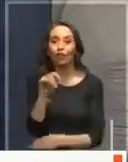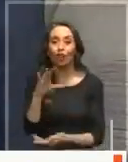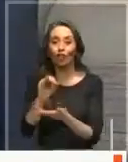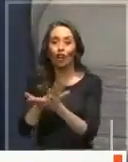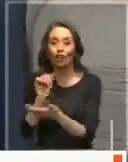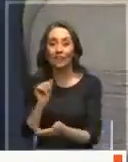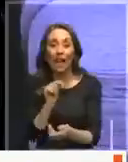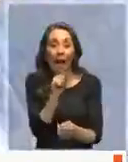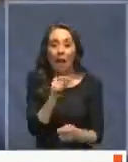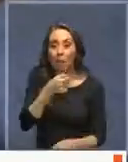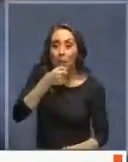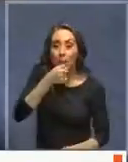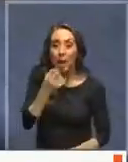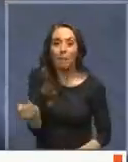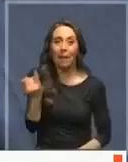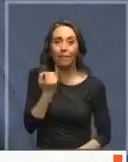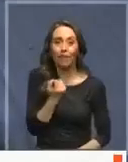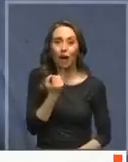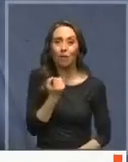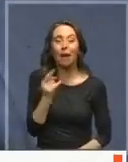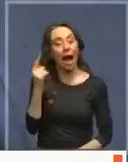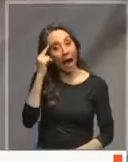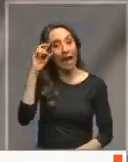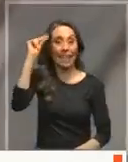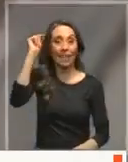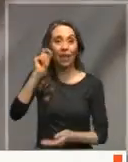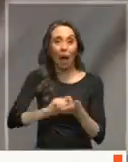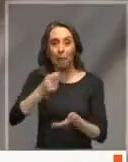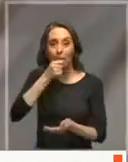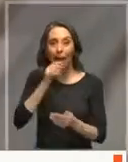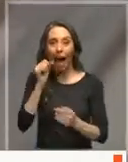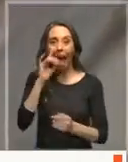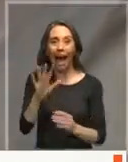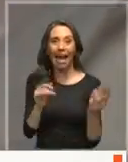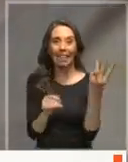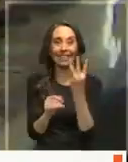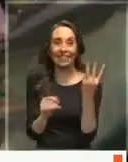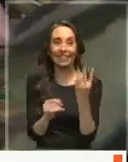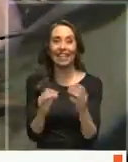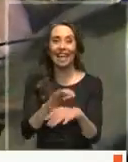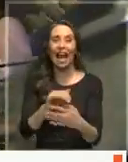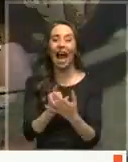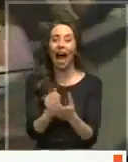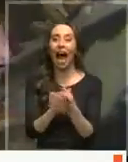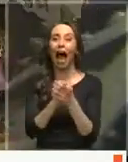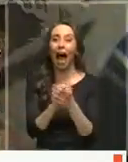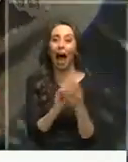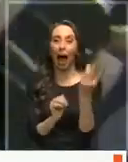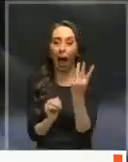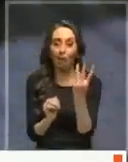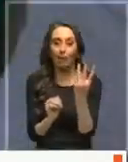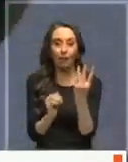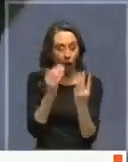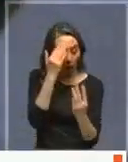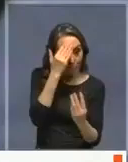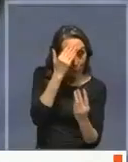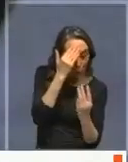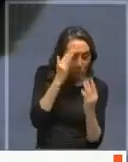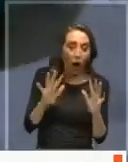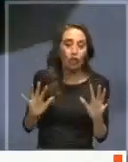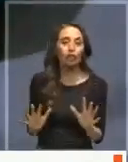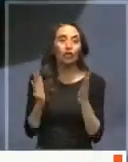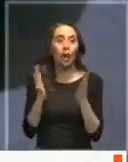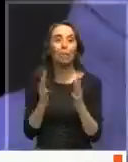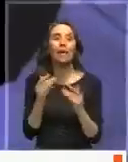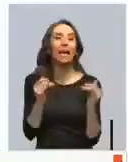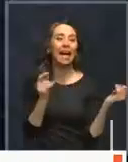me informa. La improvisación como el ingenio los caracteriza, pero estos amigos siempre se preocupan de sorprendernos, incluso